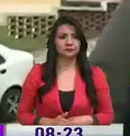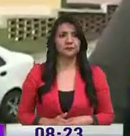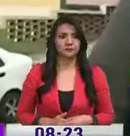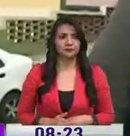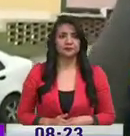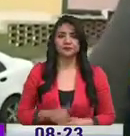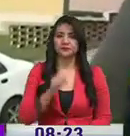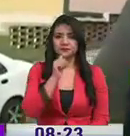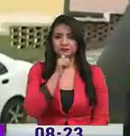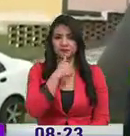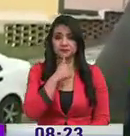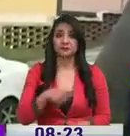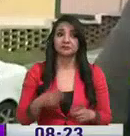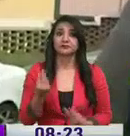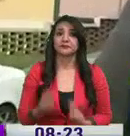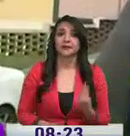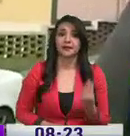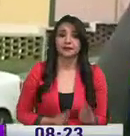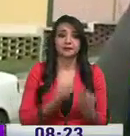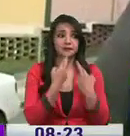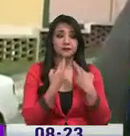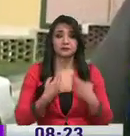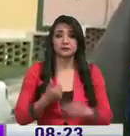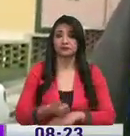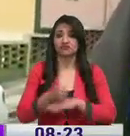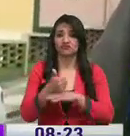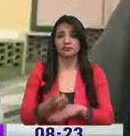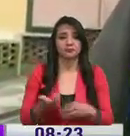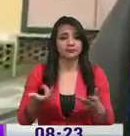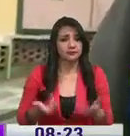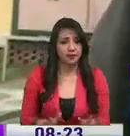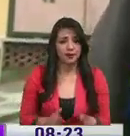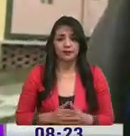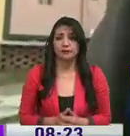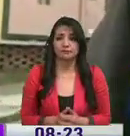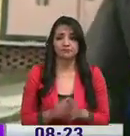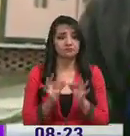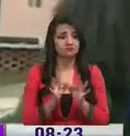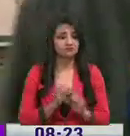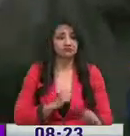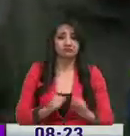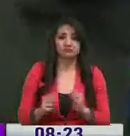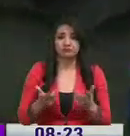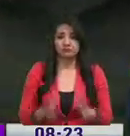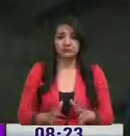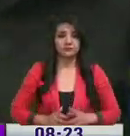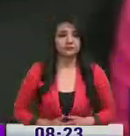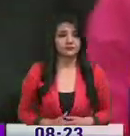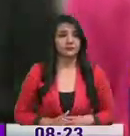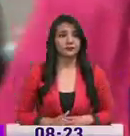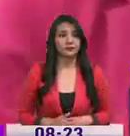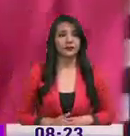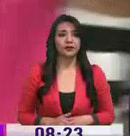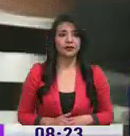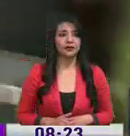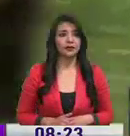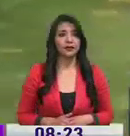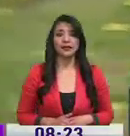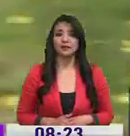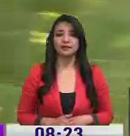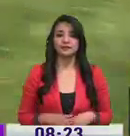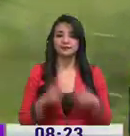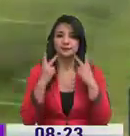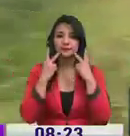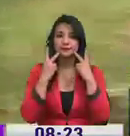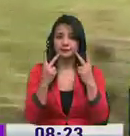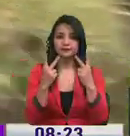soportando, ¿no? Pero qué más nos toca si no tenemos respuesta de ninguna autoridad, no han venido a hacer ninguna gestión. Claro que sí. Mire, es que miren las condiciones, es